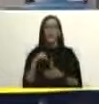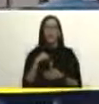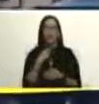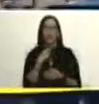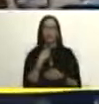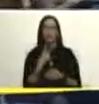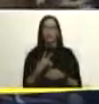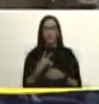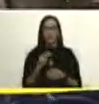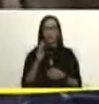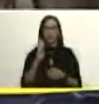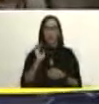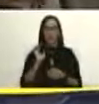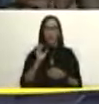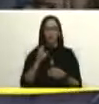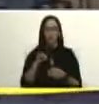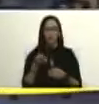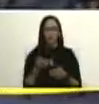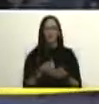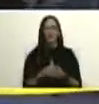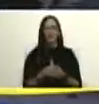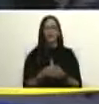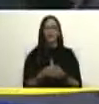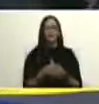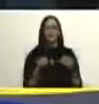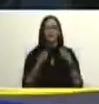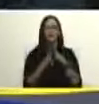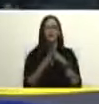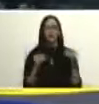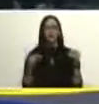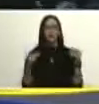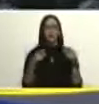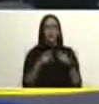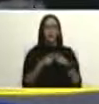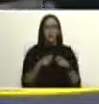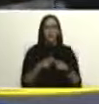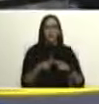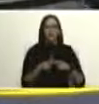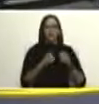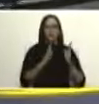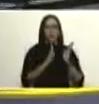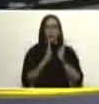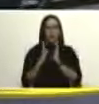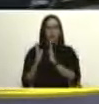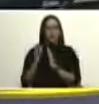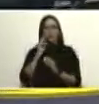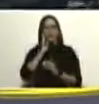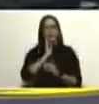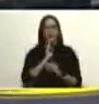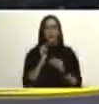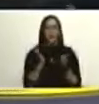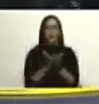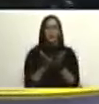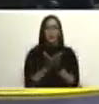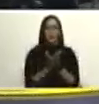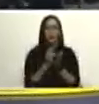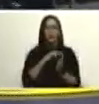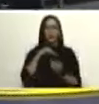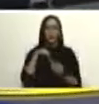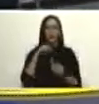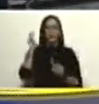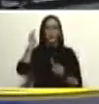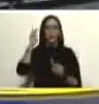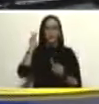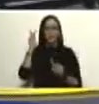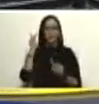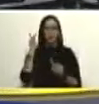vocera de la UBE, Ivana Rendile, de todo el equipo de la Organización Bolivariana de Estudiantes, nuestra profesora